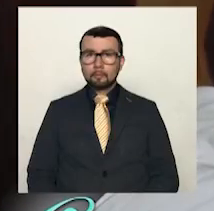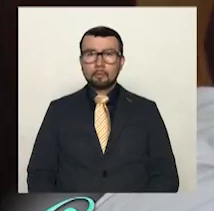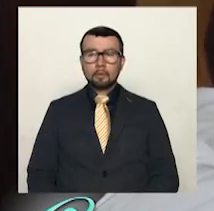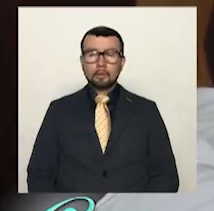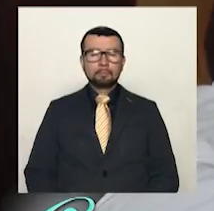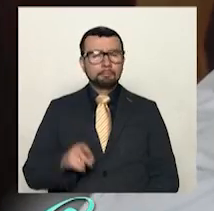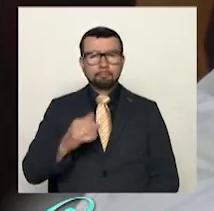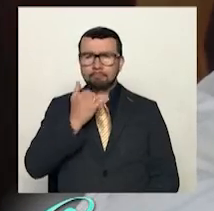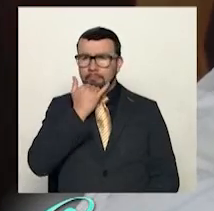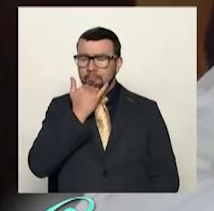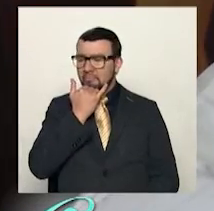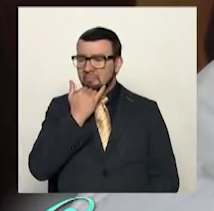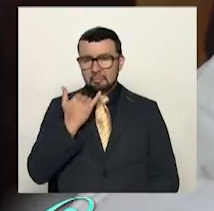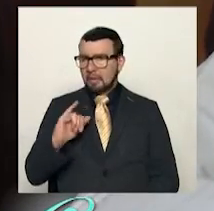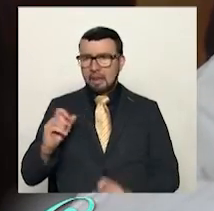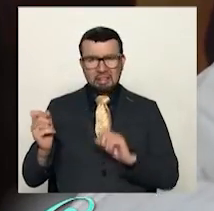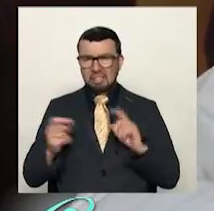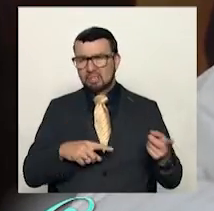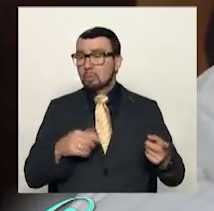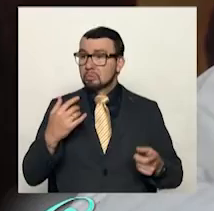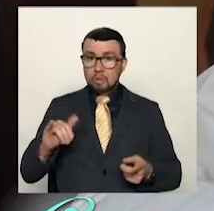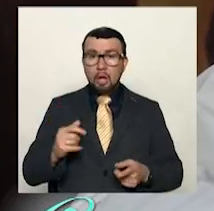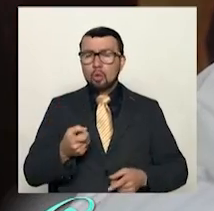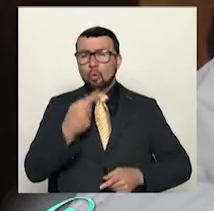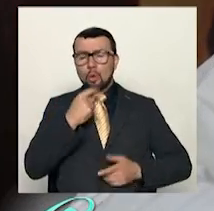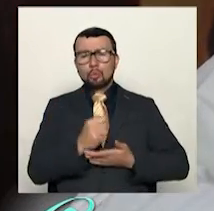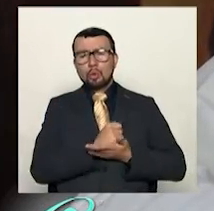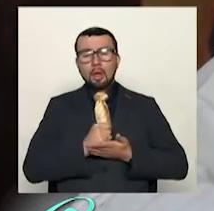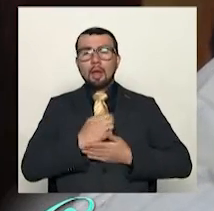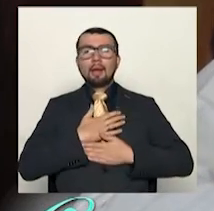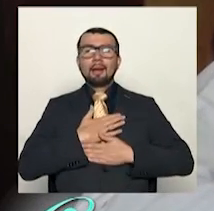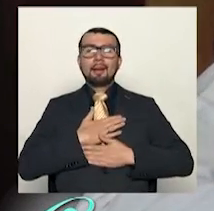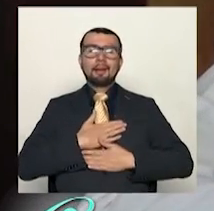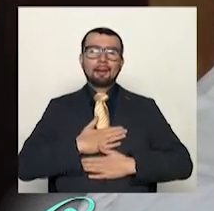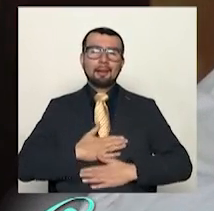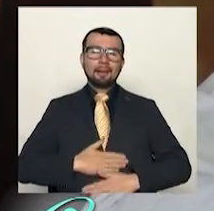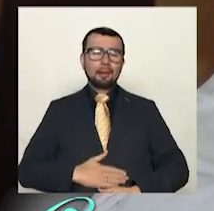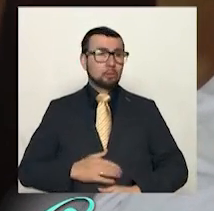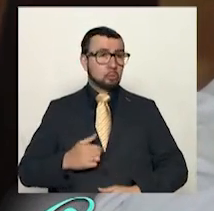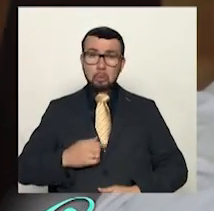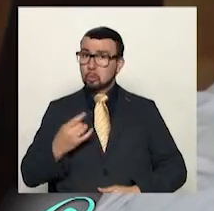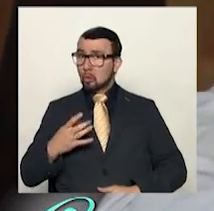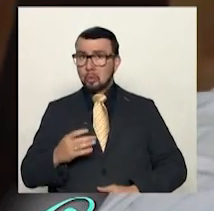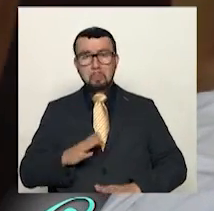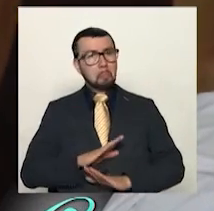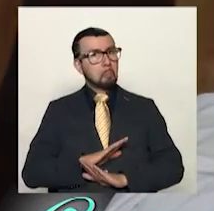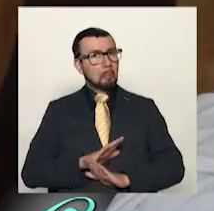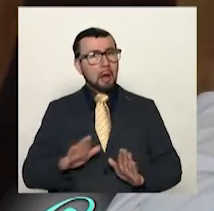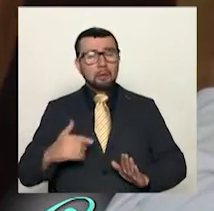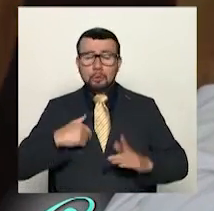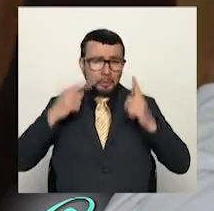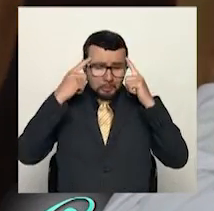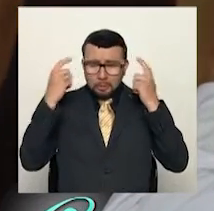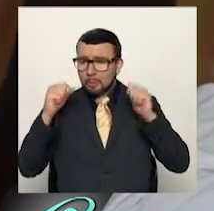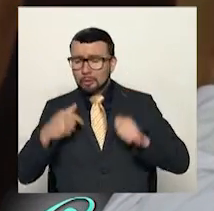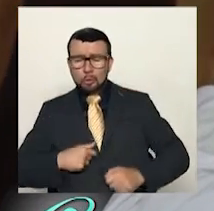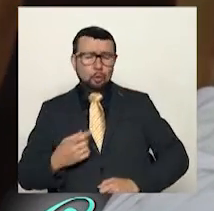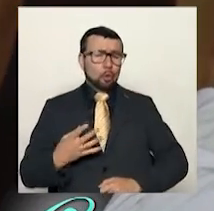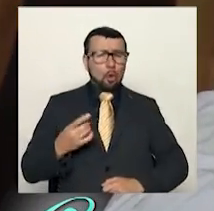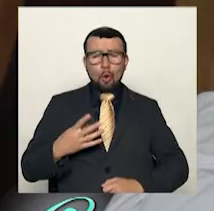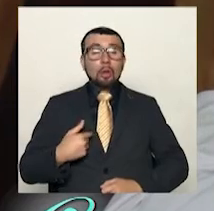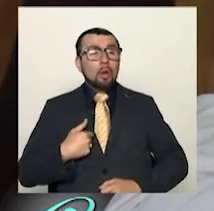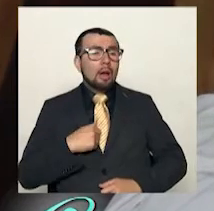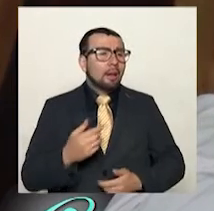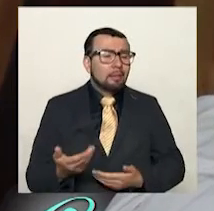Y entonces, listo, ya se tomaron el analgésico, ¿cierto? En su desespero, en su preocupación, se tomaron algo para el